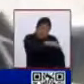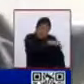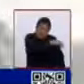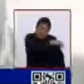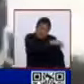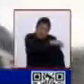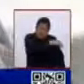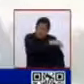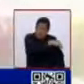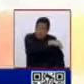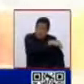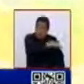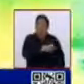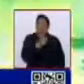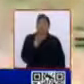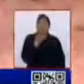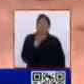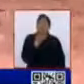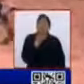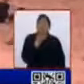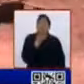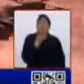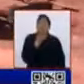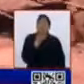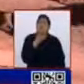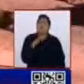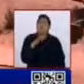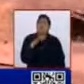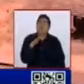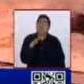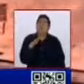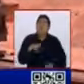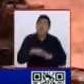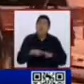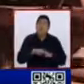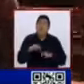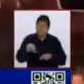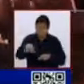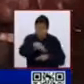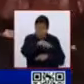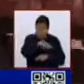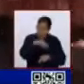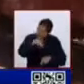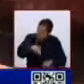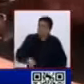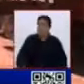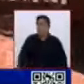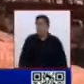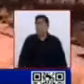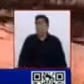se están caminando estas gentes pequeñitas? Mayormente por los trenes.